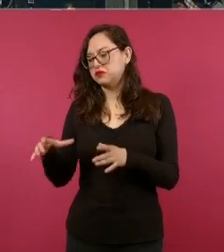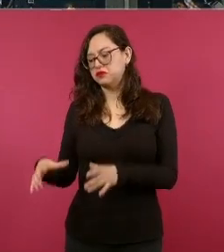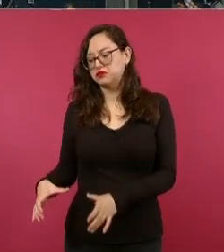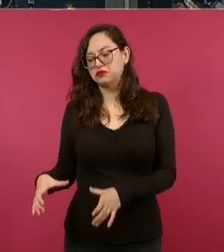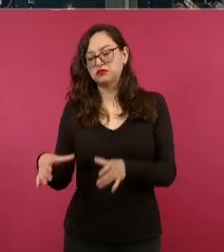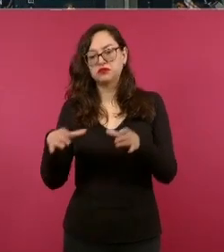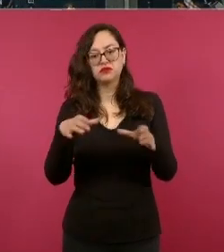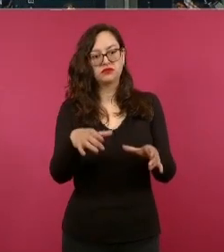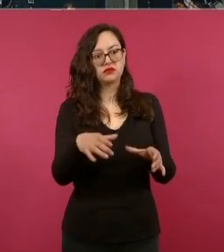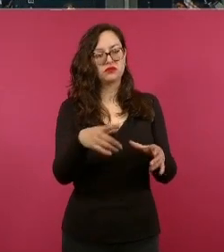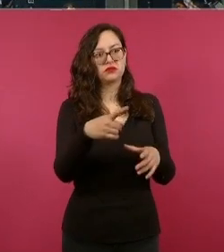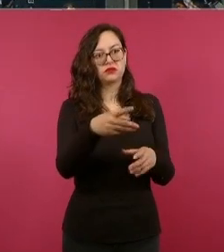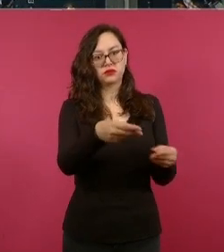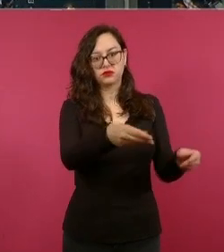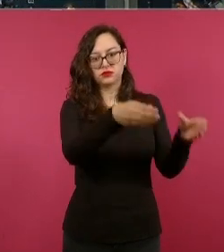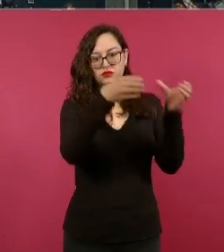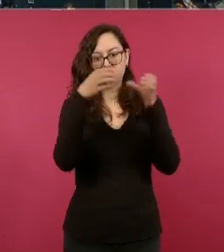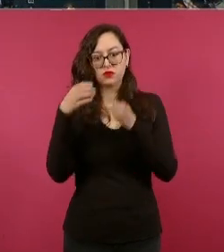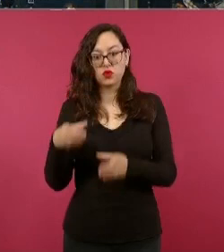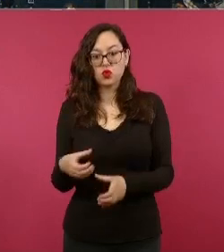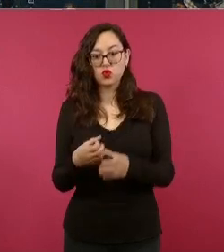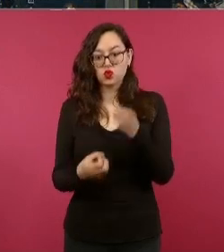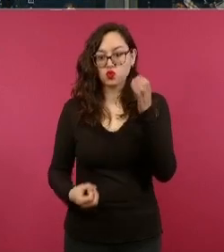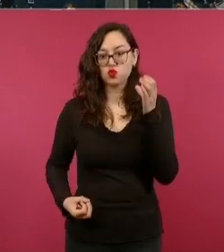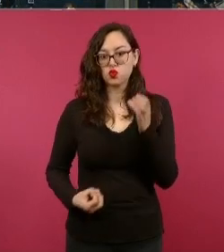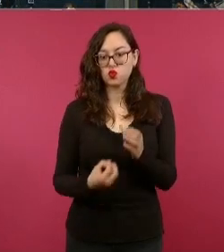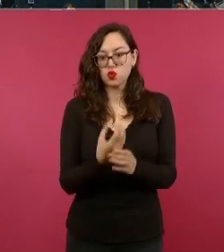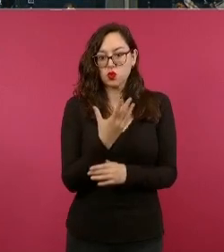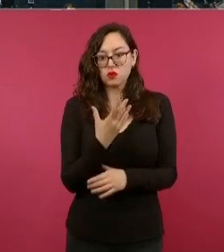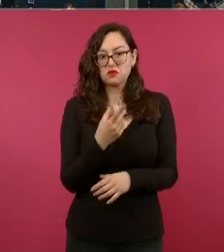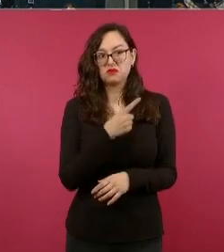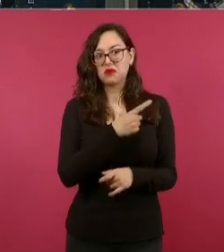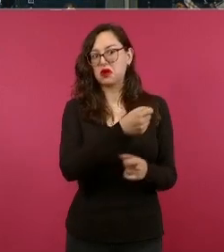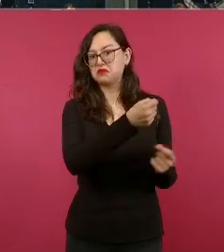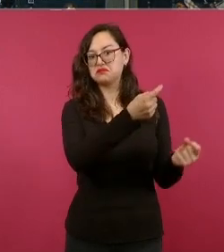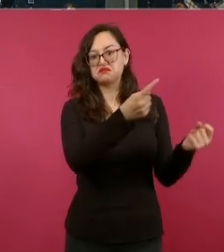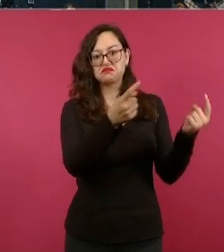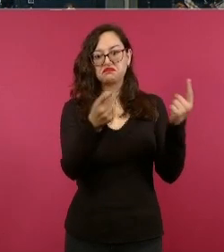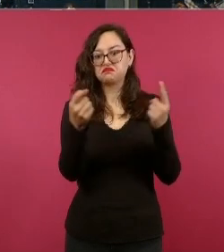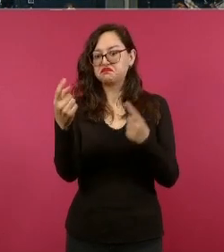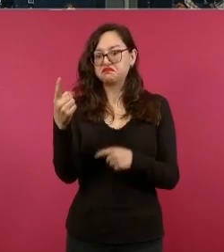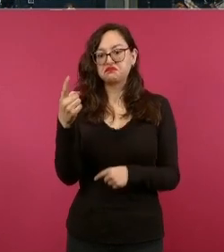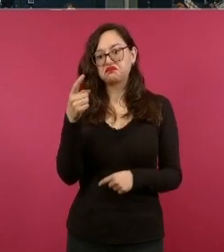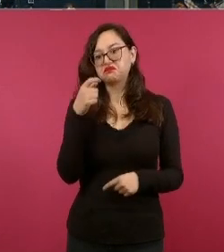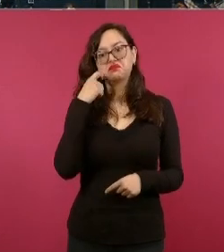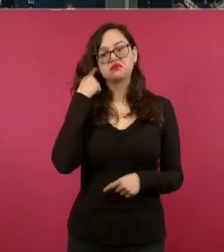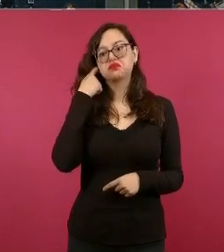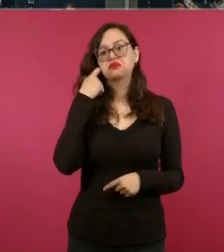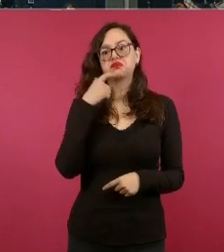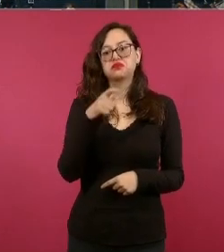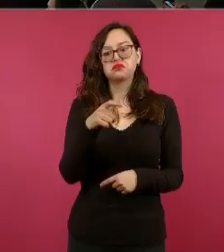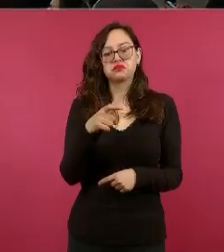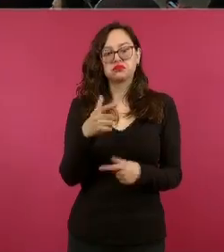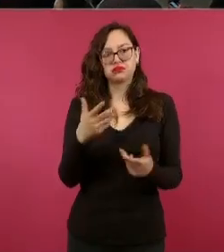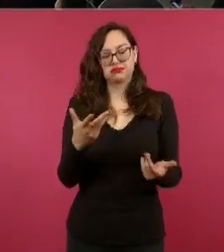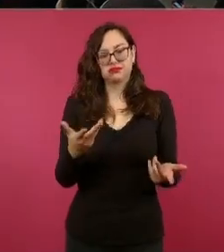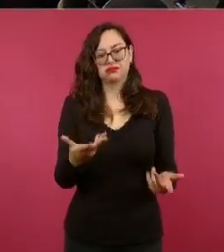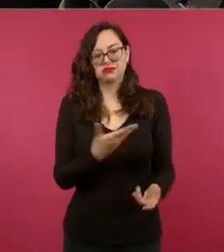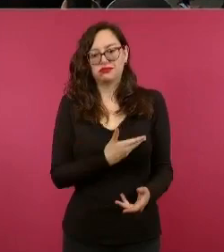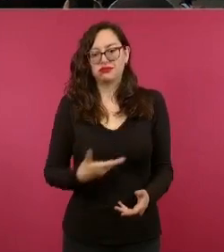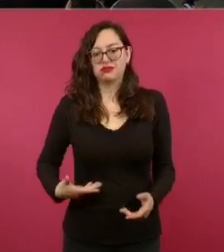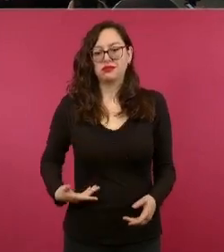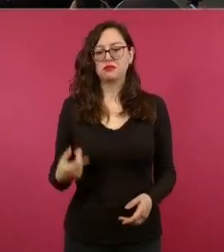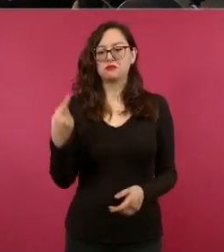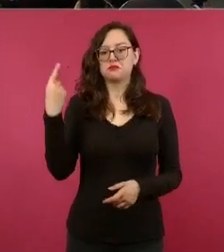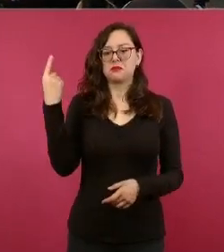precisamente que se cambiaran. ¿Y qué opinión tiene al respecto, presidente? Y por otro lado, Rápidamente le comento